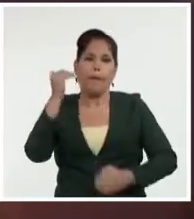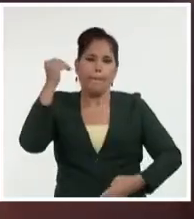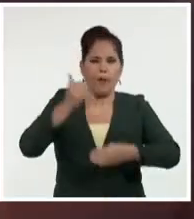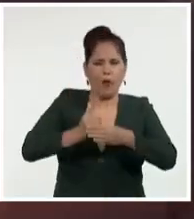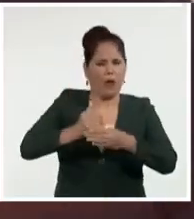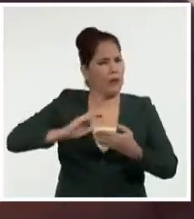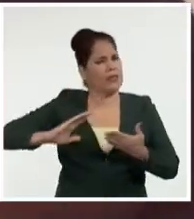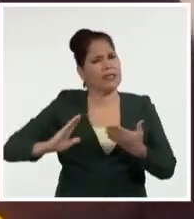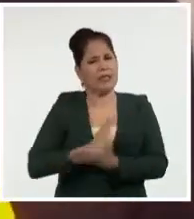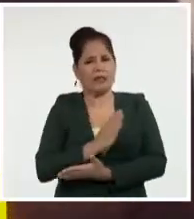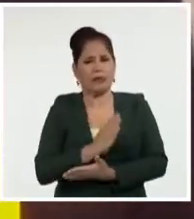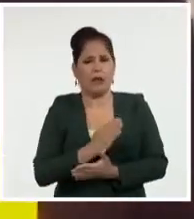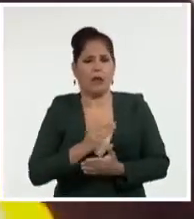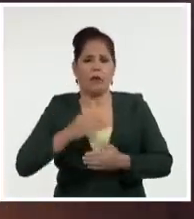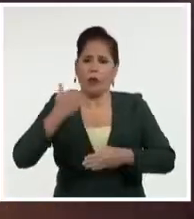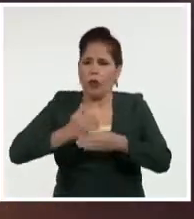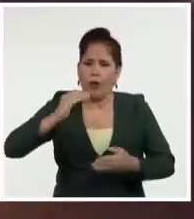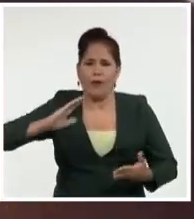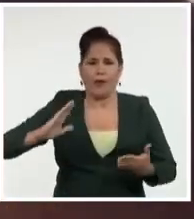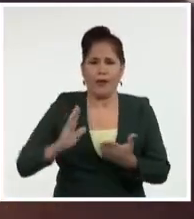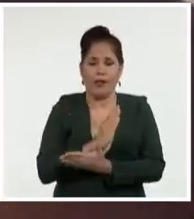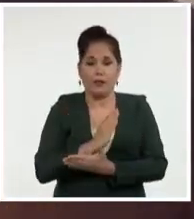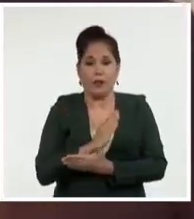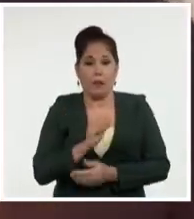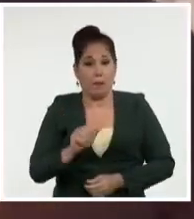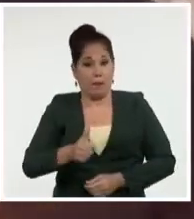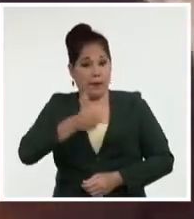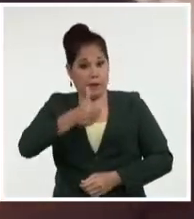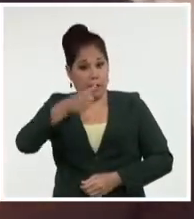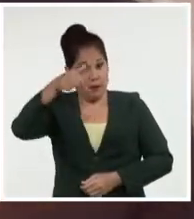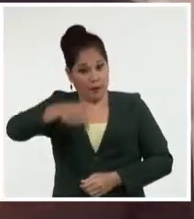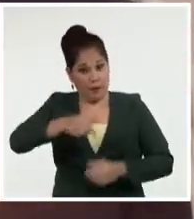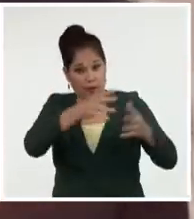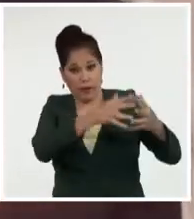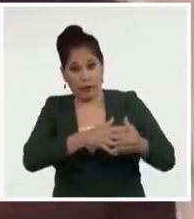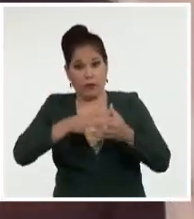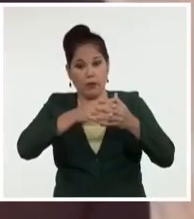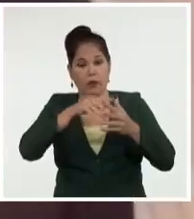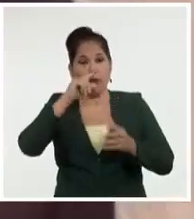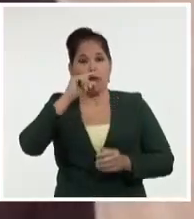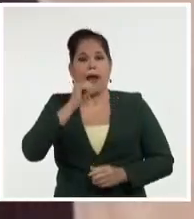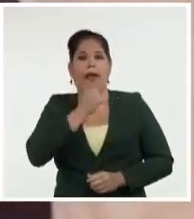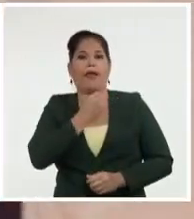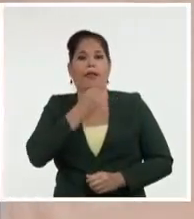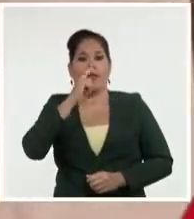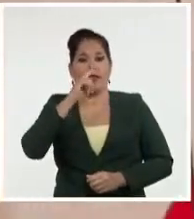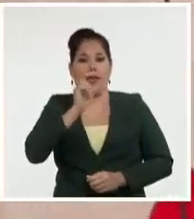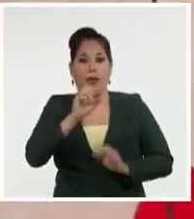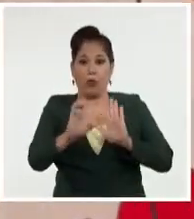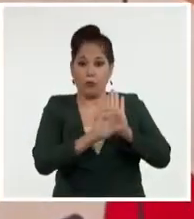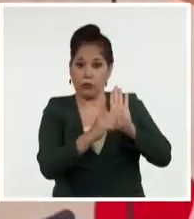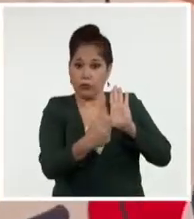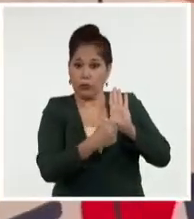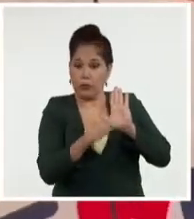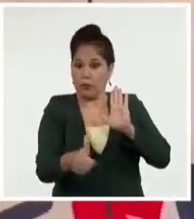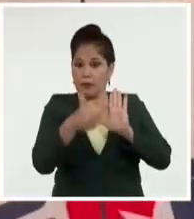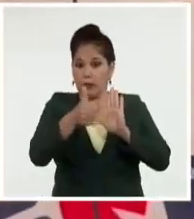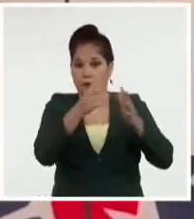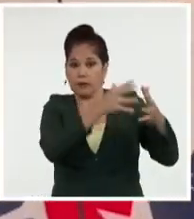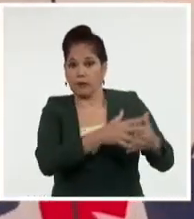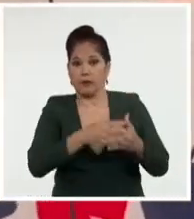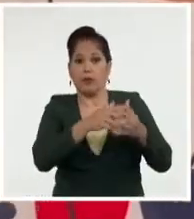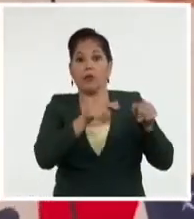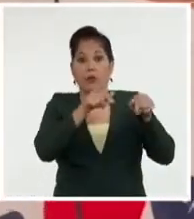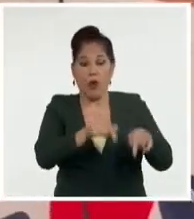ya. El presidente Biden, haciendo uso de su derecho constitucional de presidente,